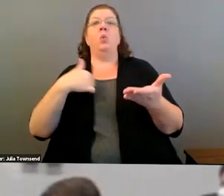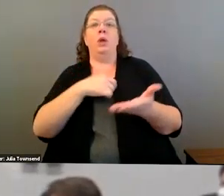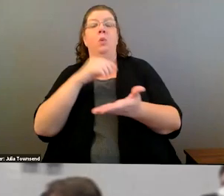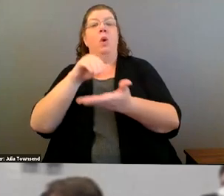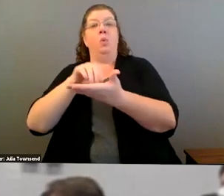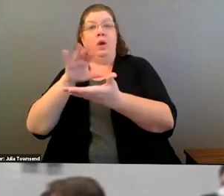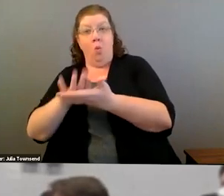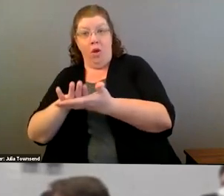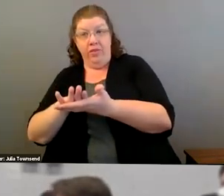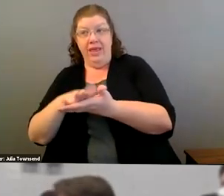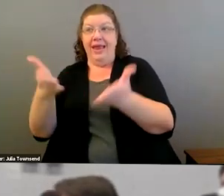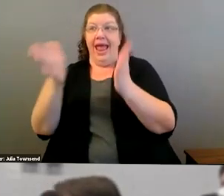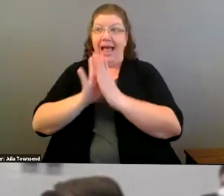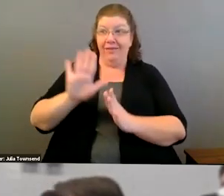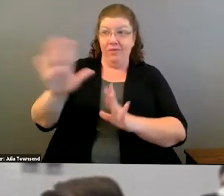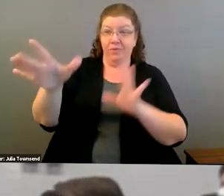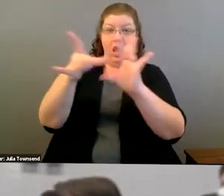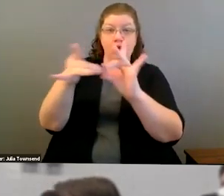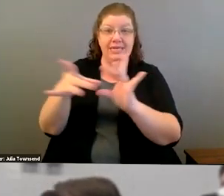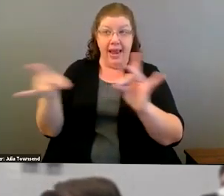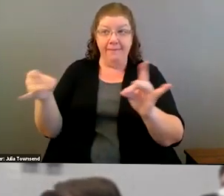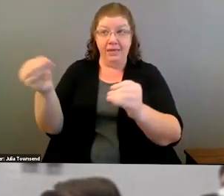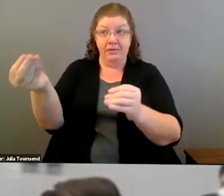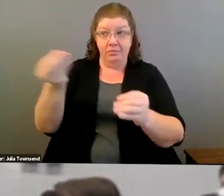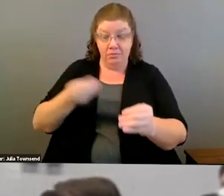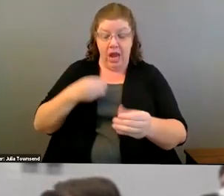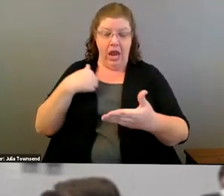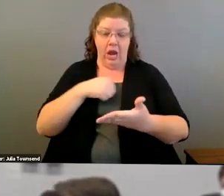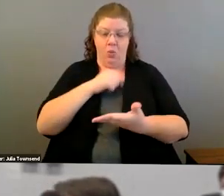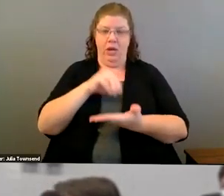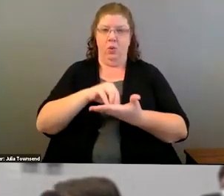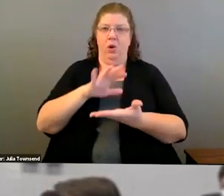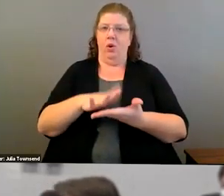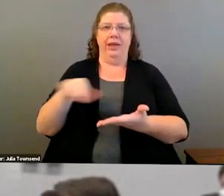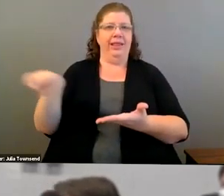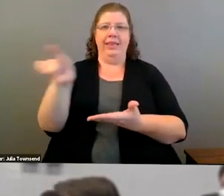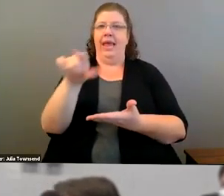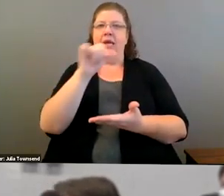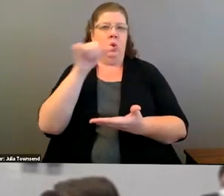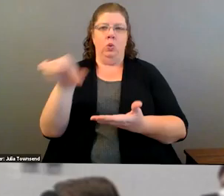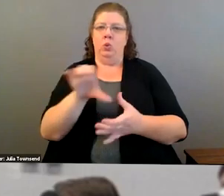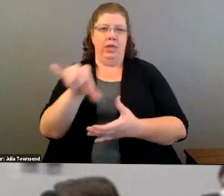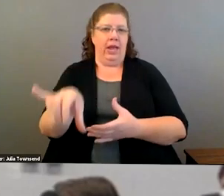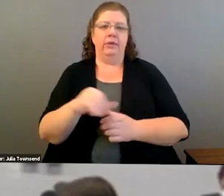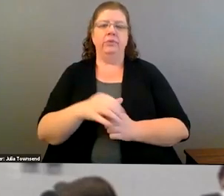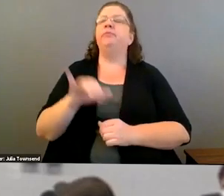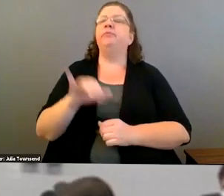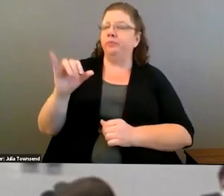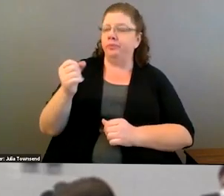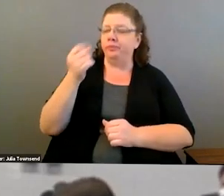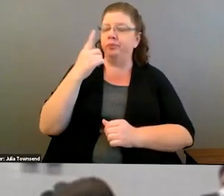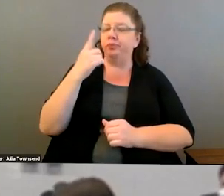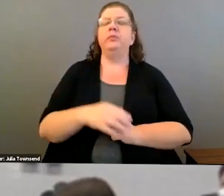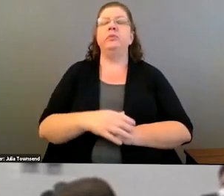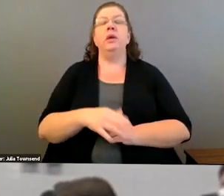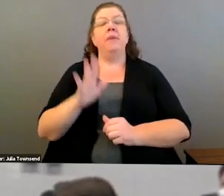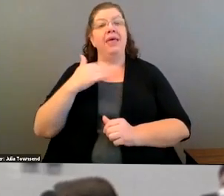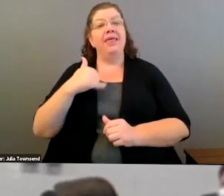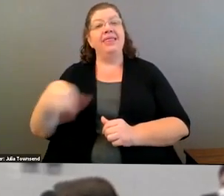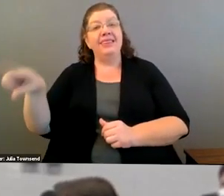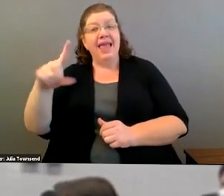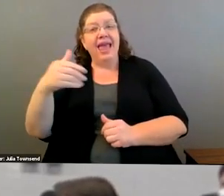y después les pedimos a ellos sus declaraciones y nosotros los registramos en nuestros libros ellos no lo hacen pero también